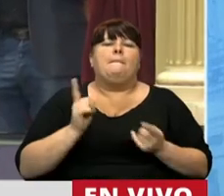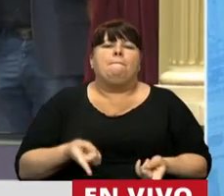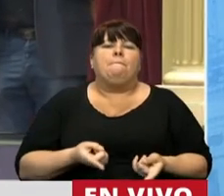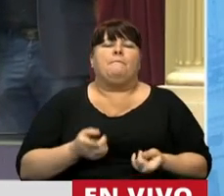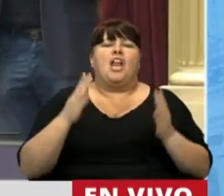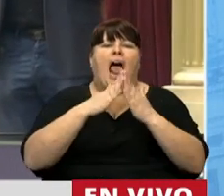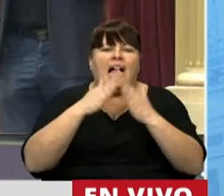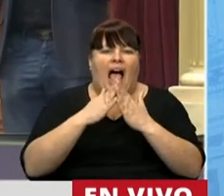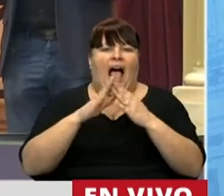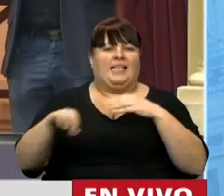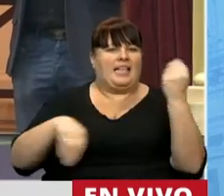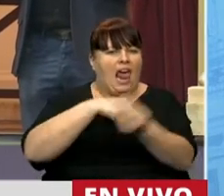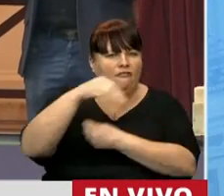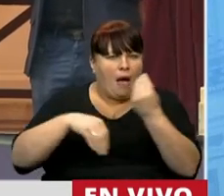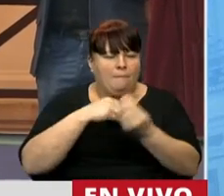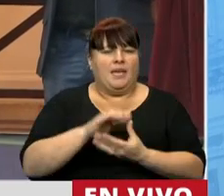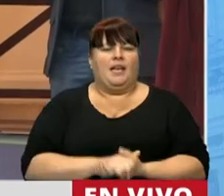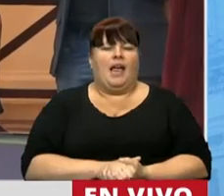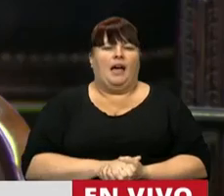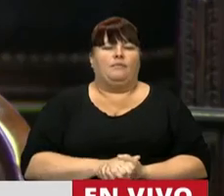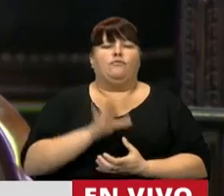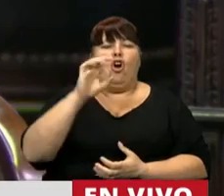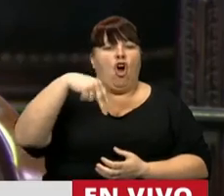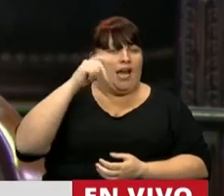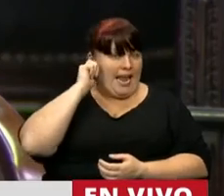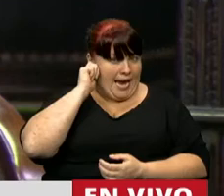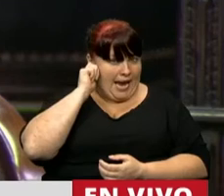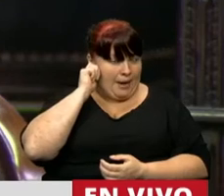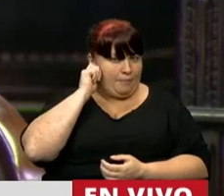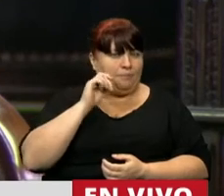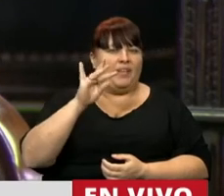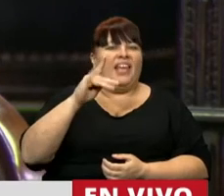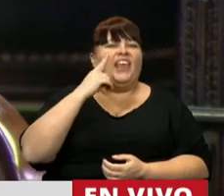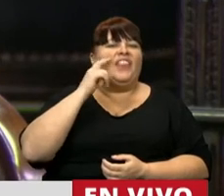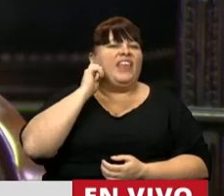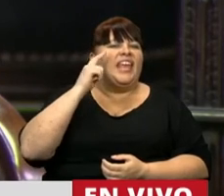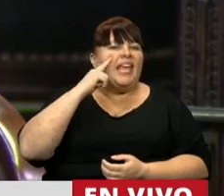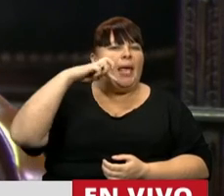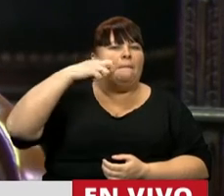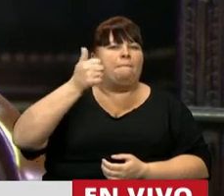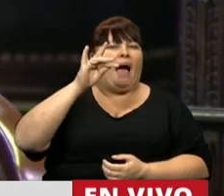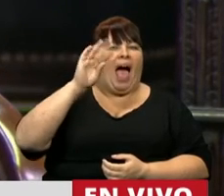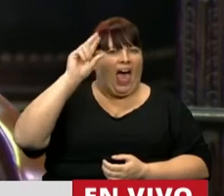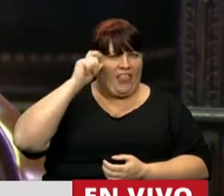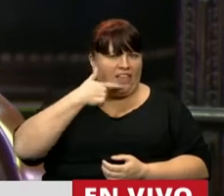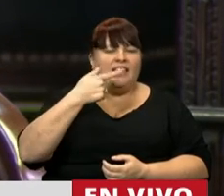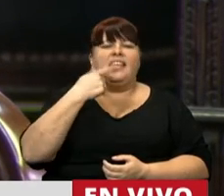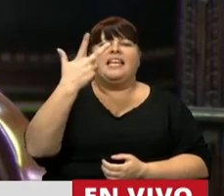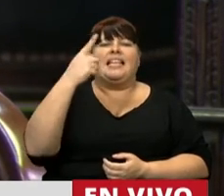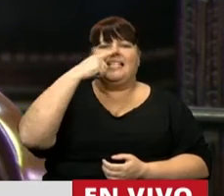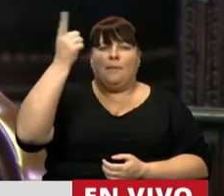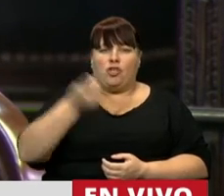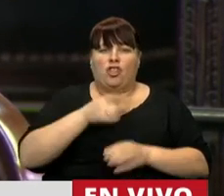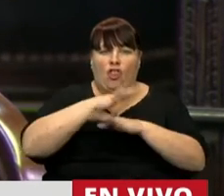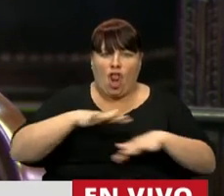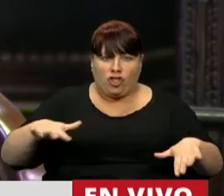casas, las familias. Una ONG, Digipadres, dijo que el 37% de